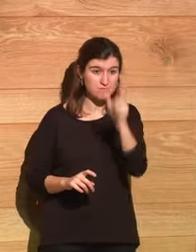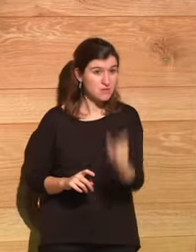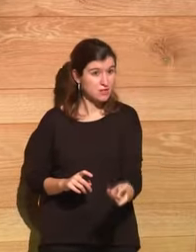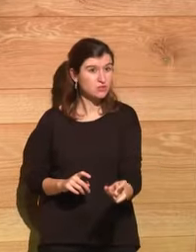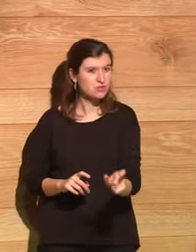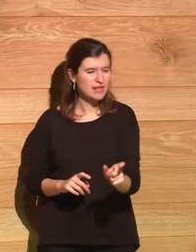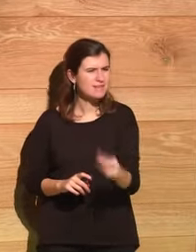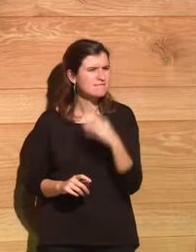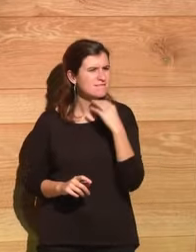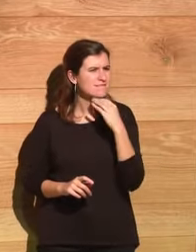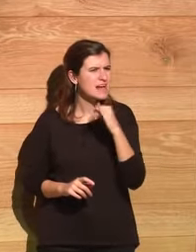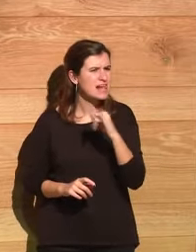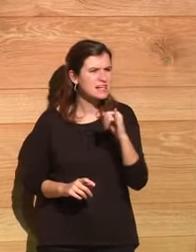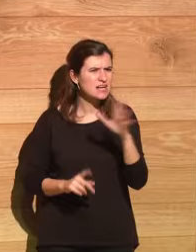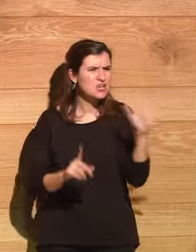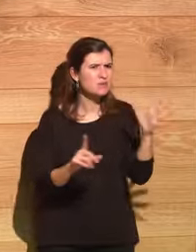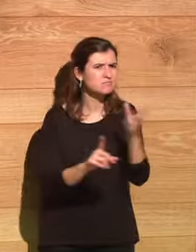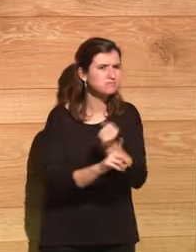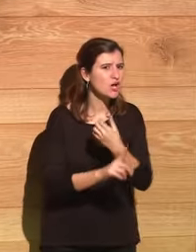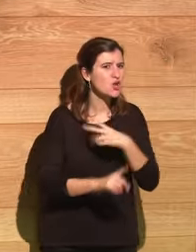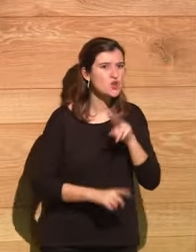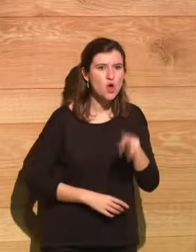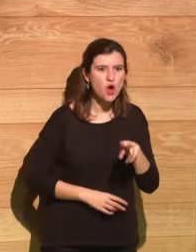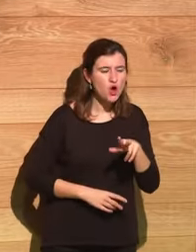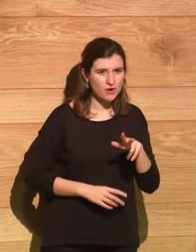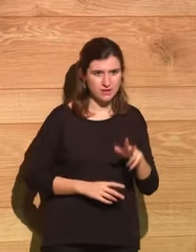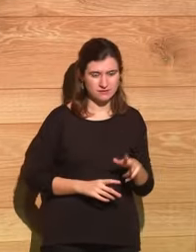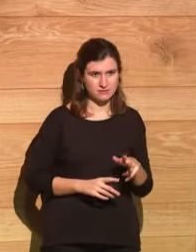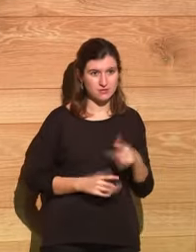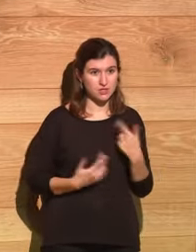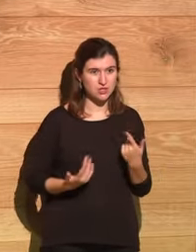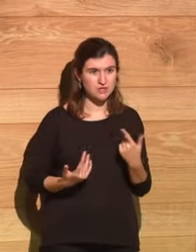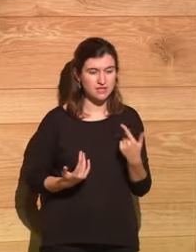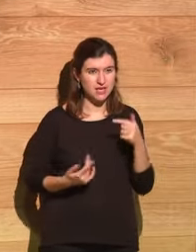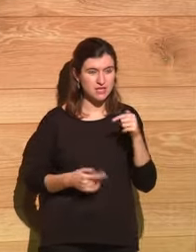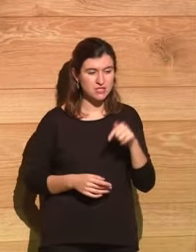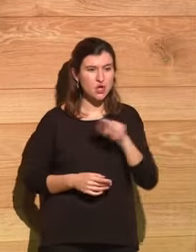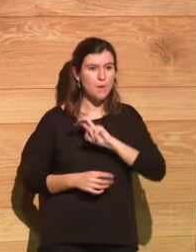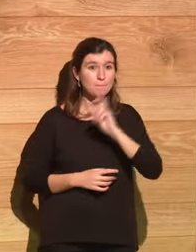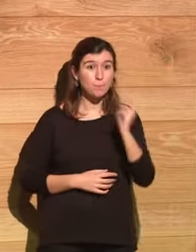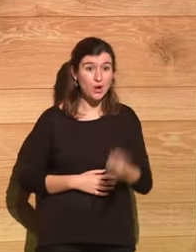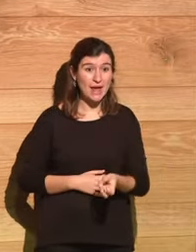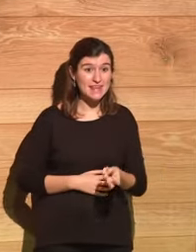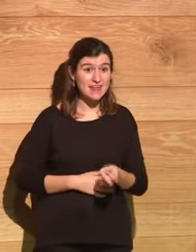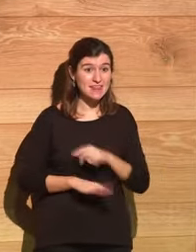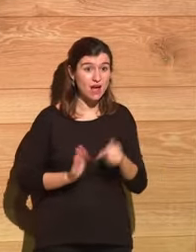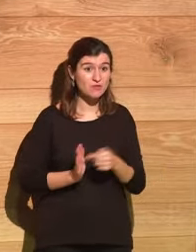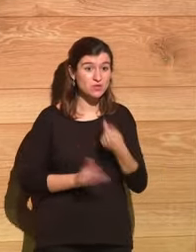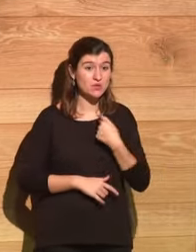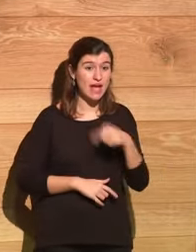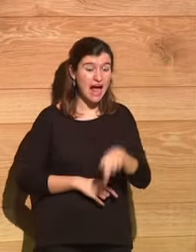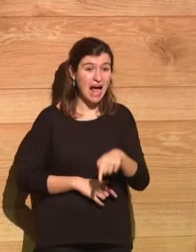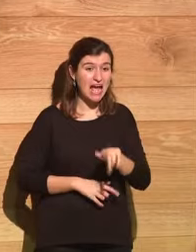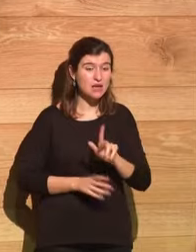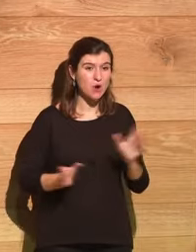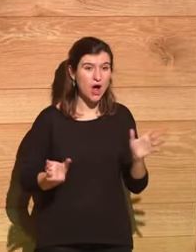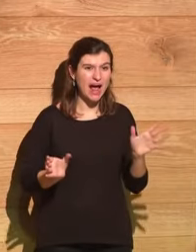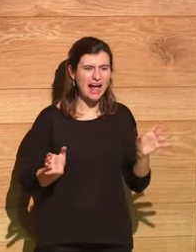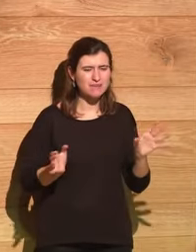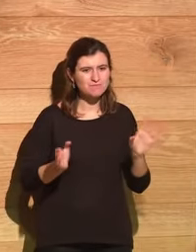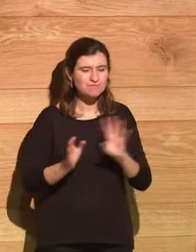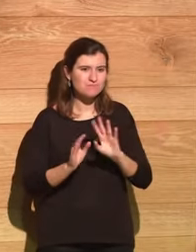tendré. Y sobre esta base, curiosamente, de la polaridad absoluta, es donde quieren, digamos, encajar la fusión